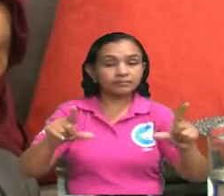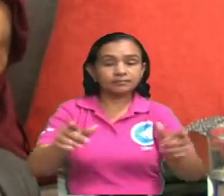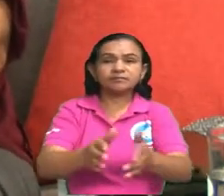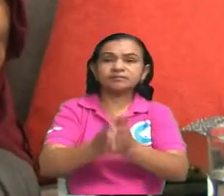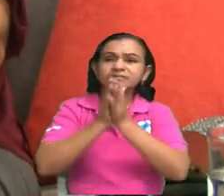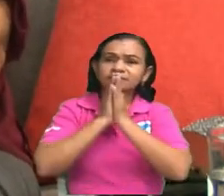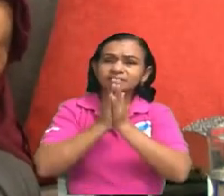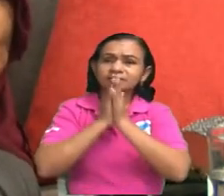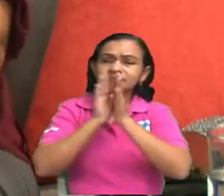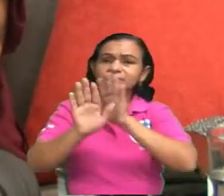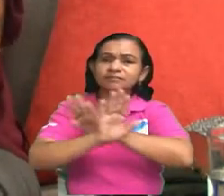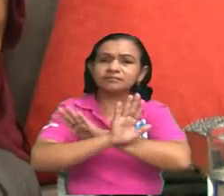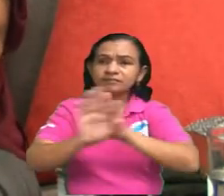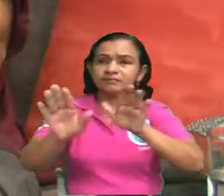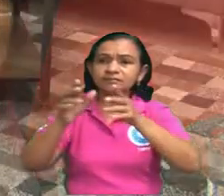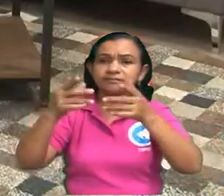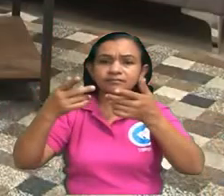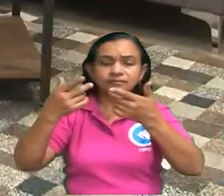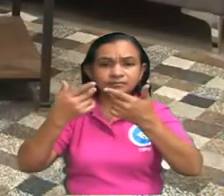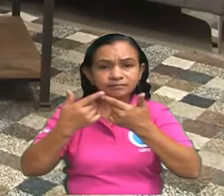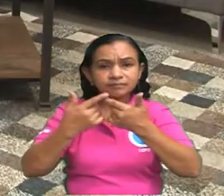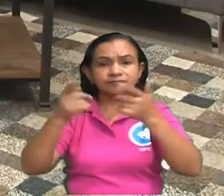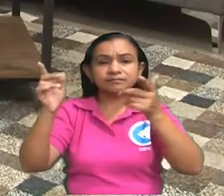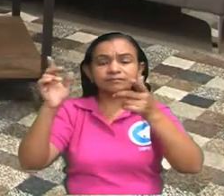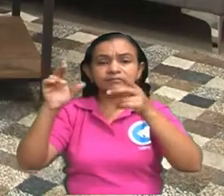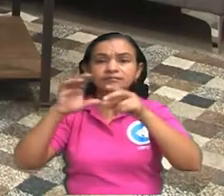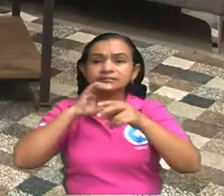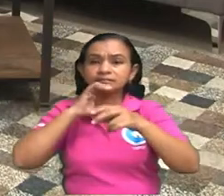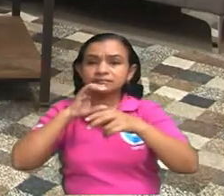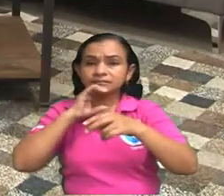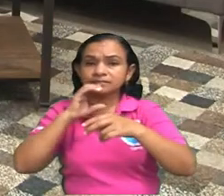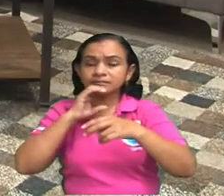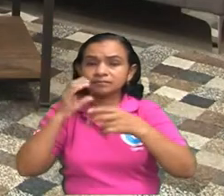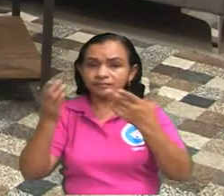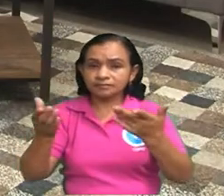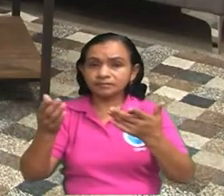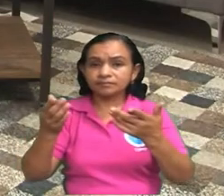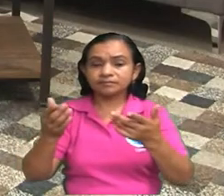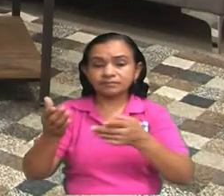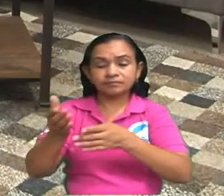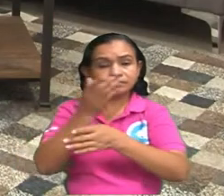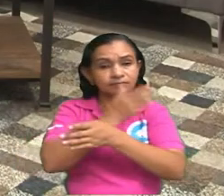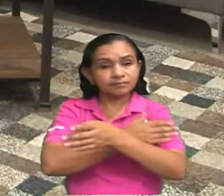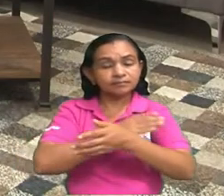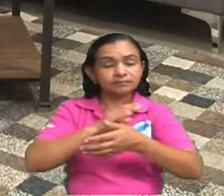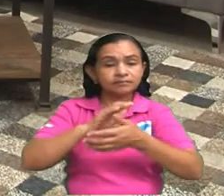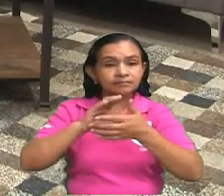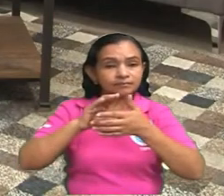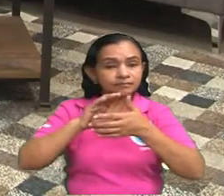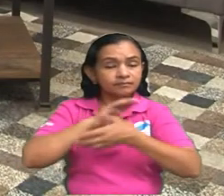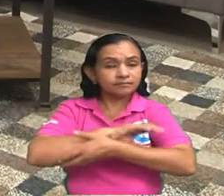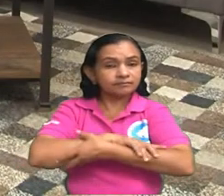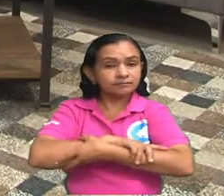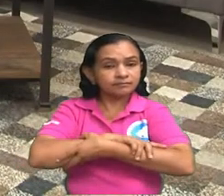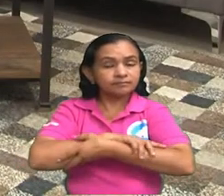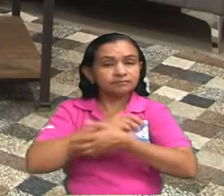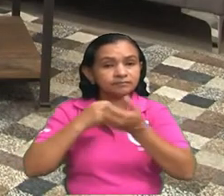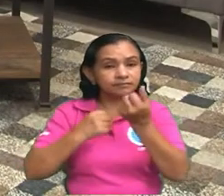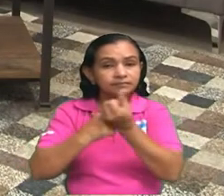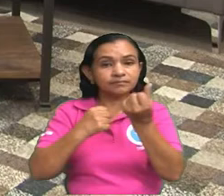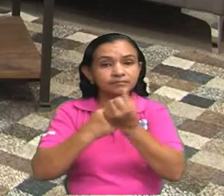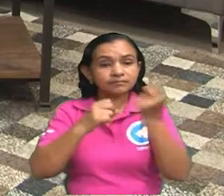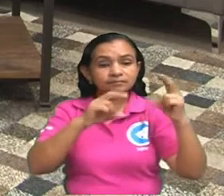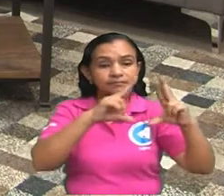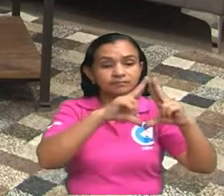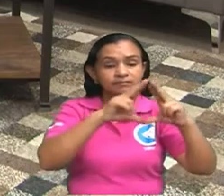bloqueo. Uno de los momentos muy solidarios entre nosotros, entre Cuba y Nicaragua, y